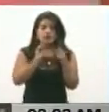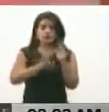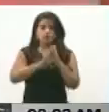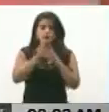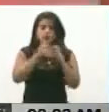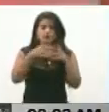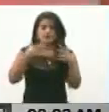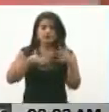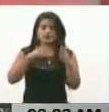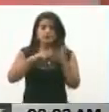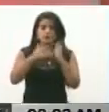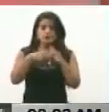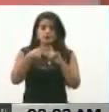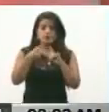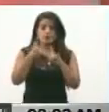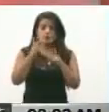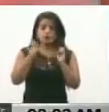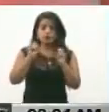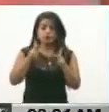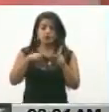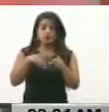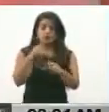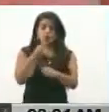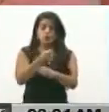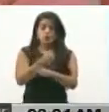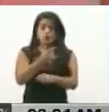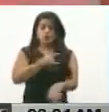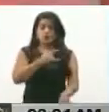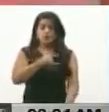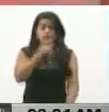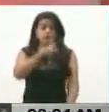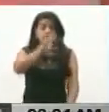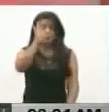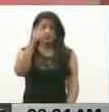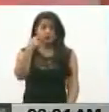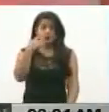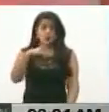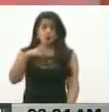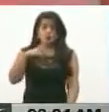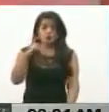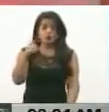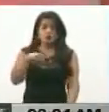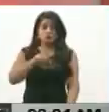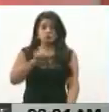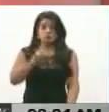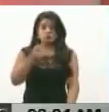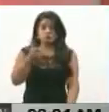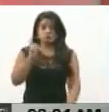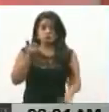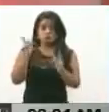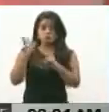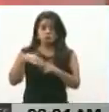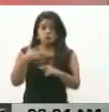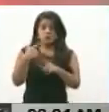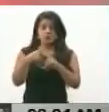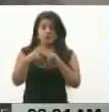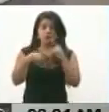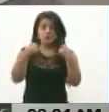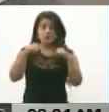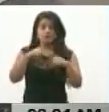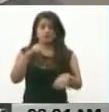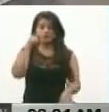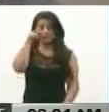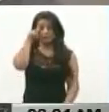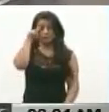como técnicos y tener no solamente la posibilidad de graduarse en la universidad, que para muchos países es un lujo, sino luego poder ejercer con cosas maravillosas como esta?